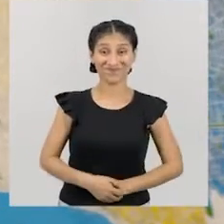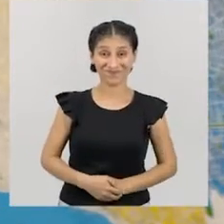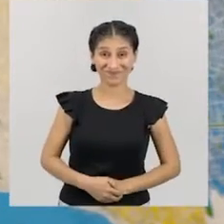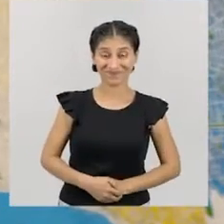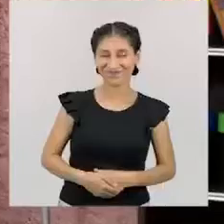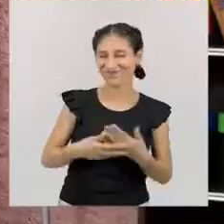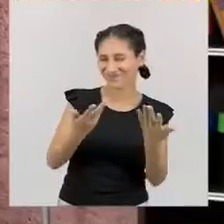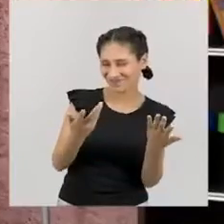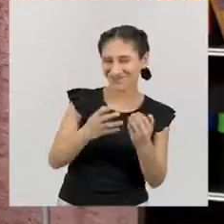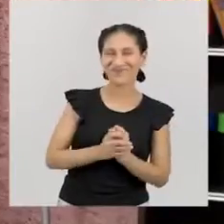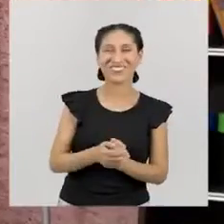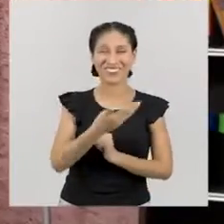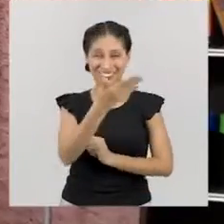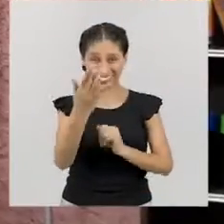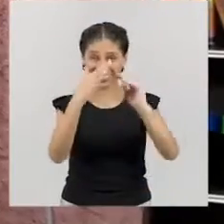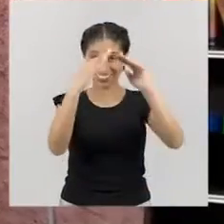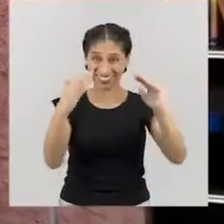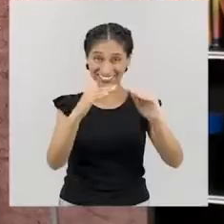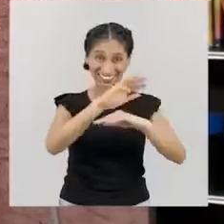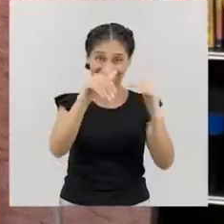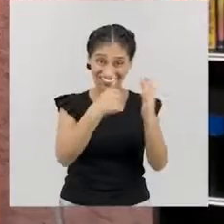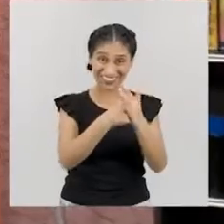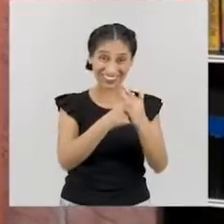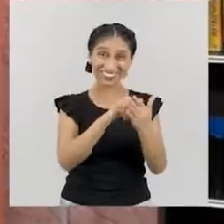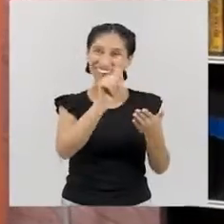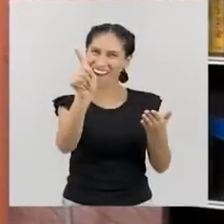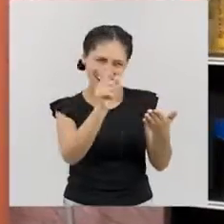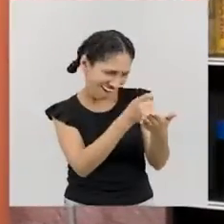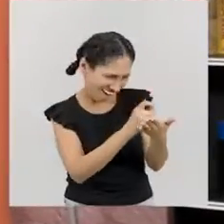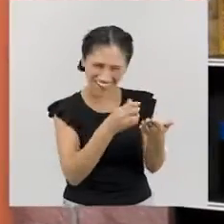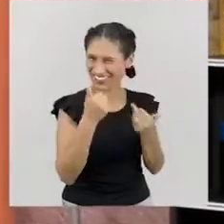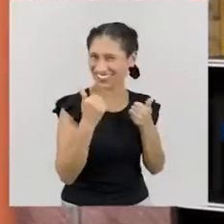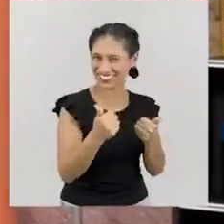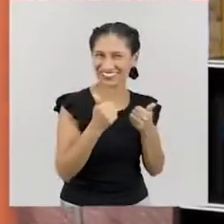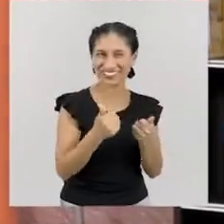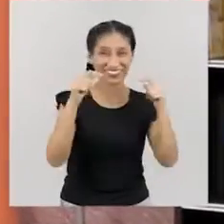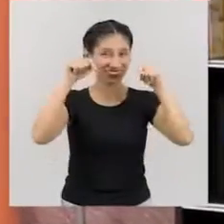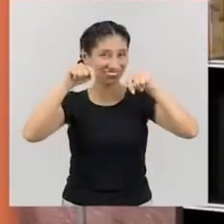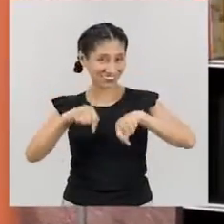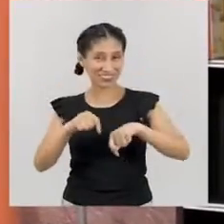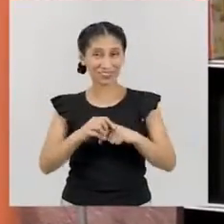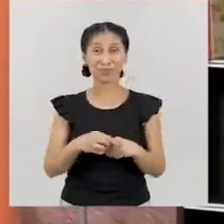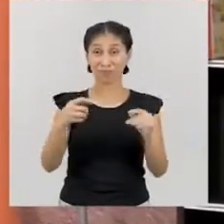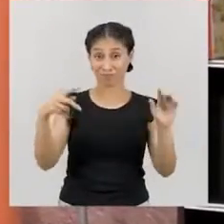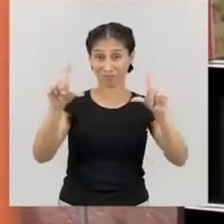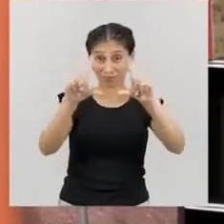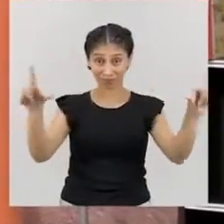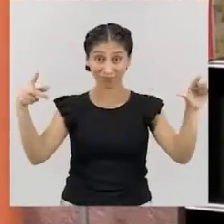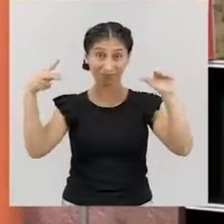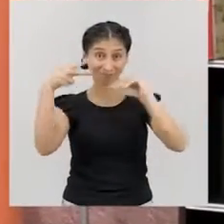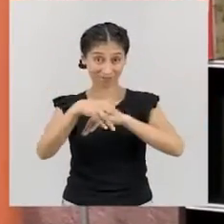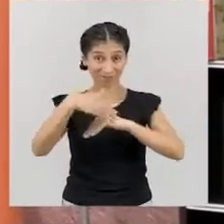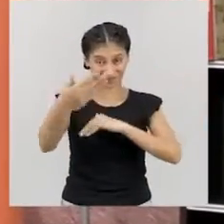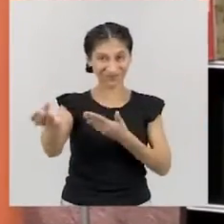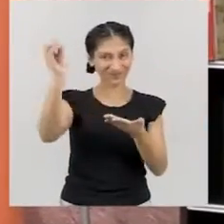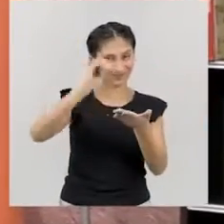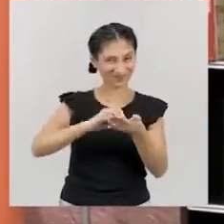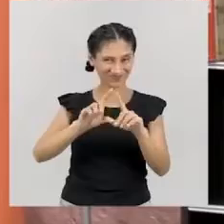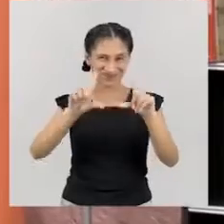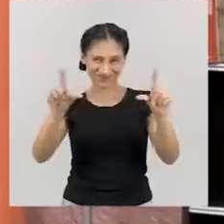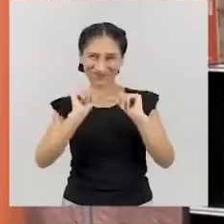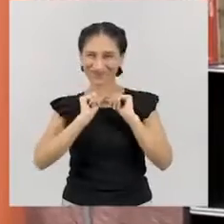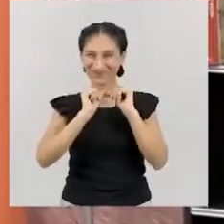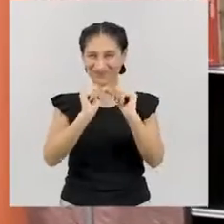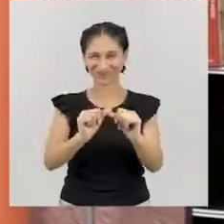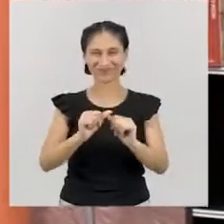programa. Seguro que en casa todas y todos también lo hicieron muy bien. Ahora vamos a un corte y regresamos para